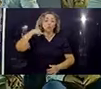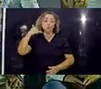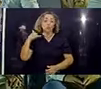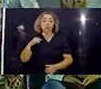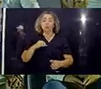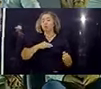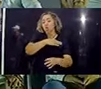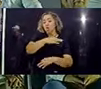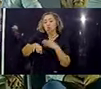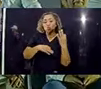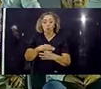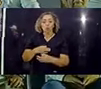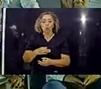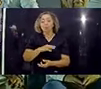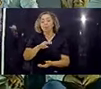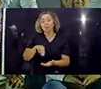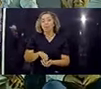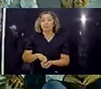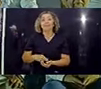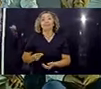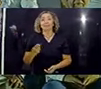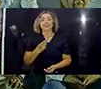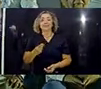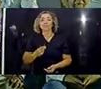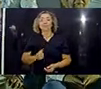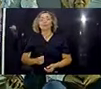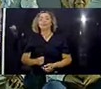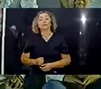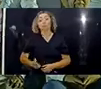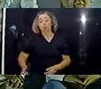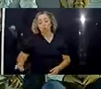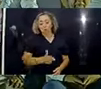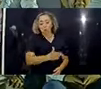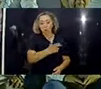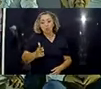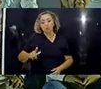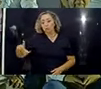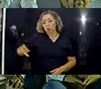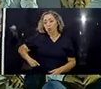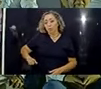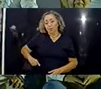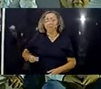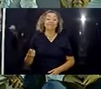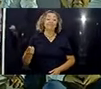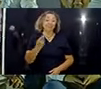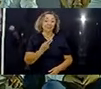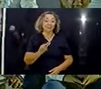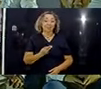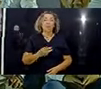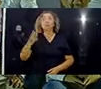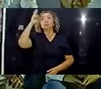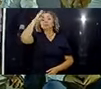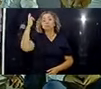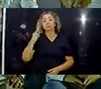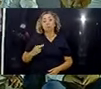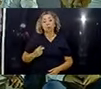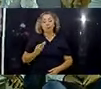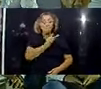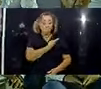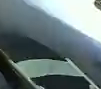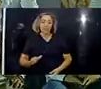apoyo a Joaquín en la gubernatura de Yucatán y necesitamos a romel en la